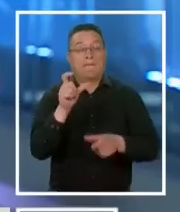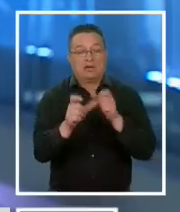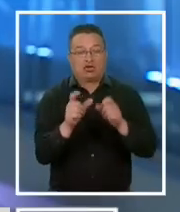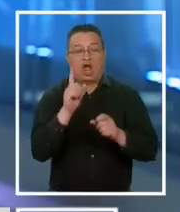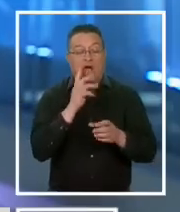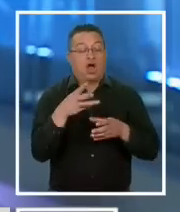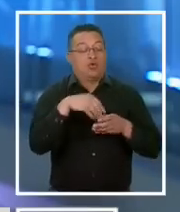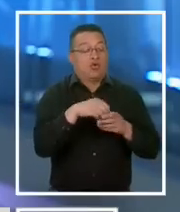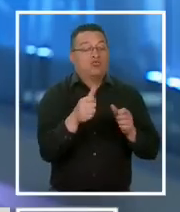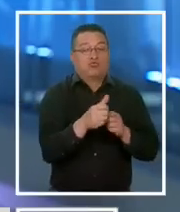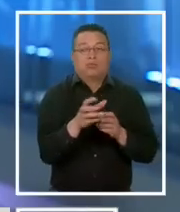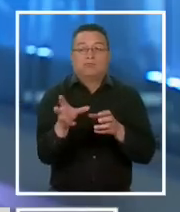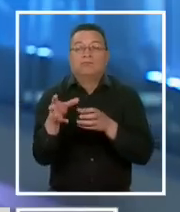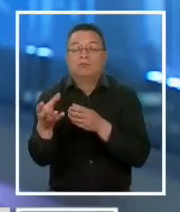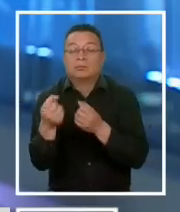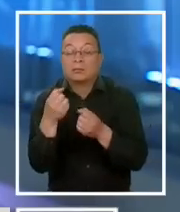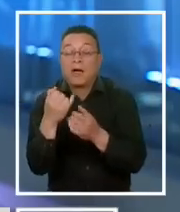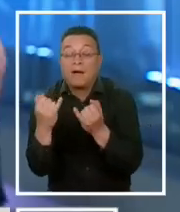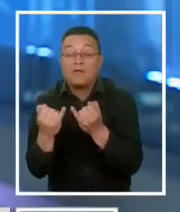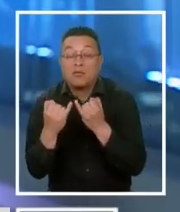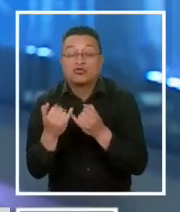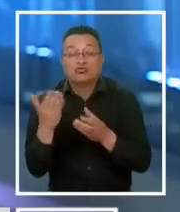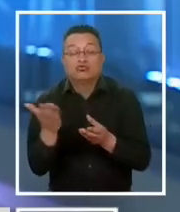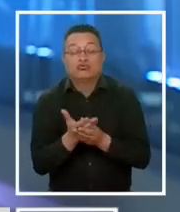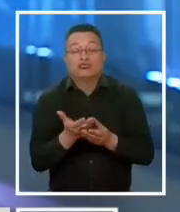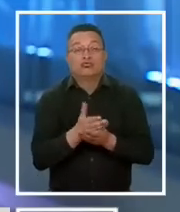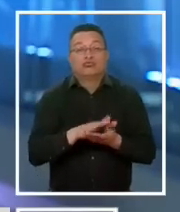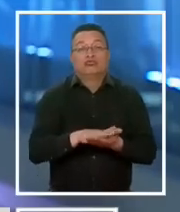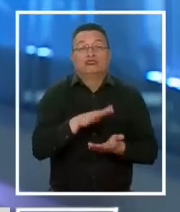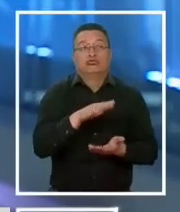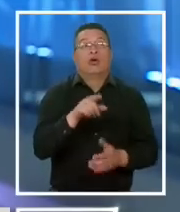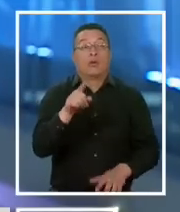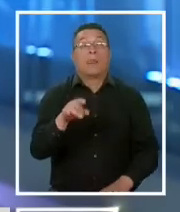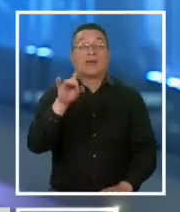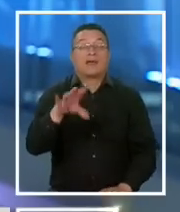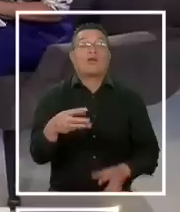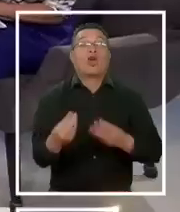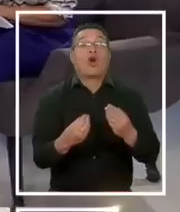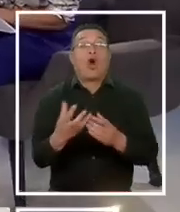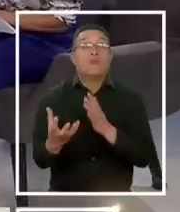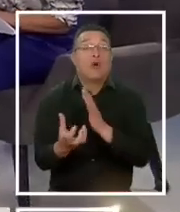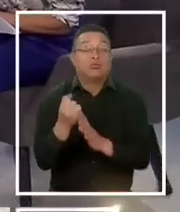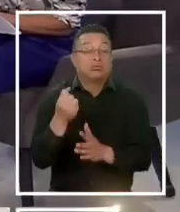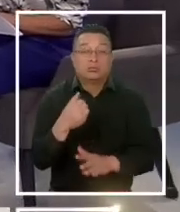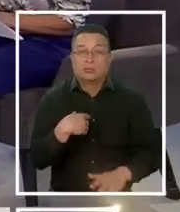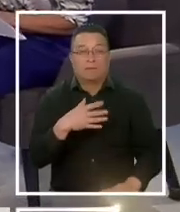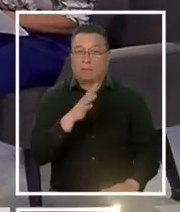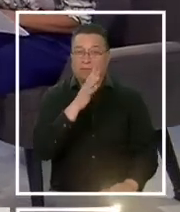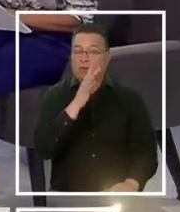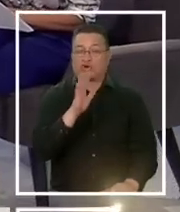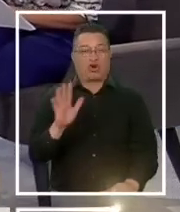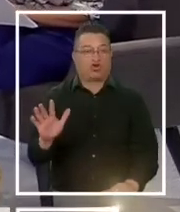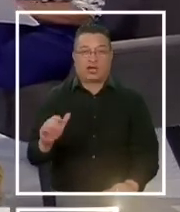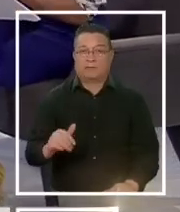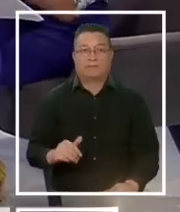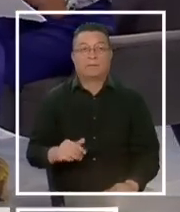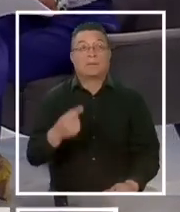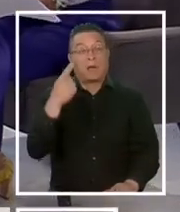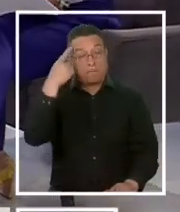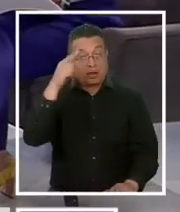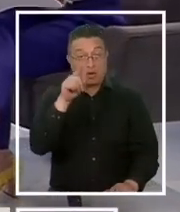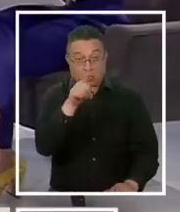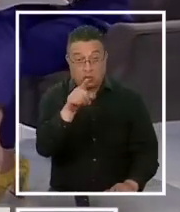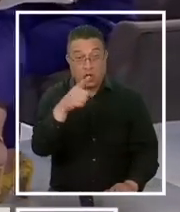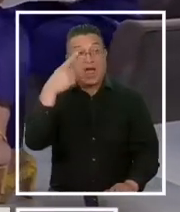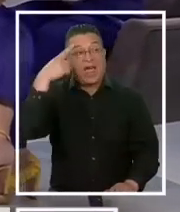en su staff que lo hubiesen logrado sacar esa cifra con datos muy actualizado lo desconozco pero